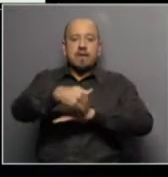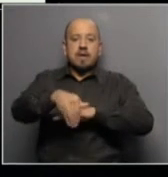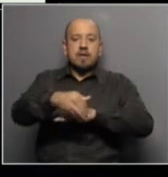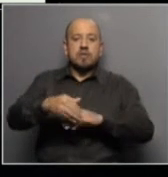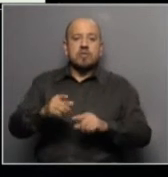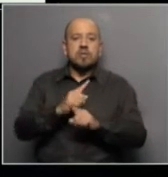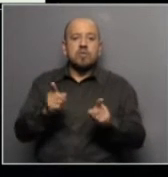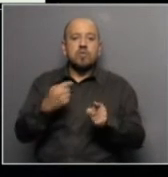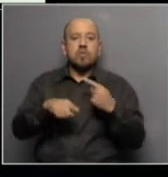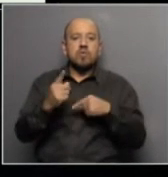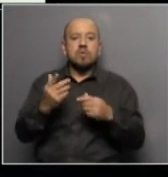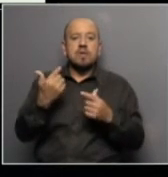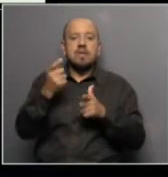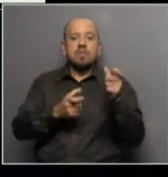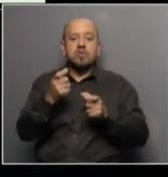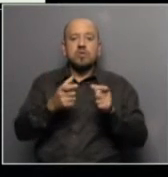¿qué pretenden? ¿Que flote la gente?